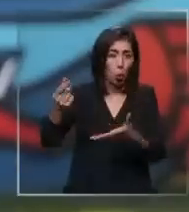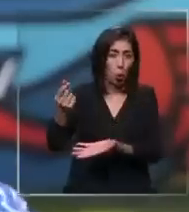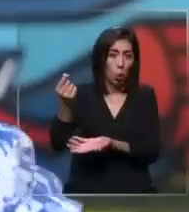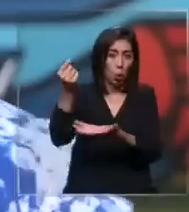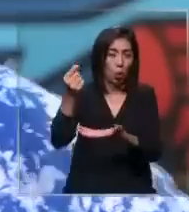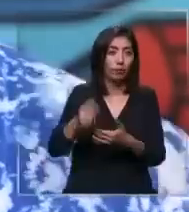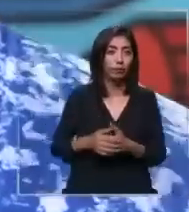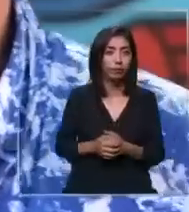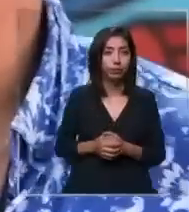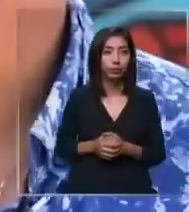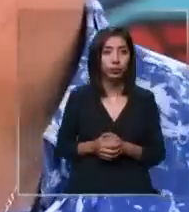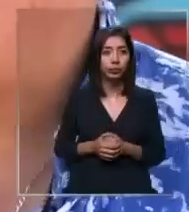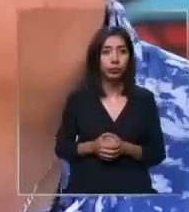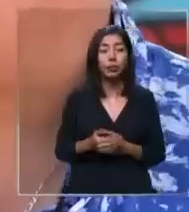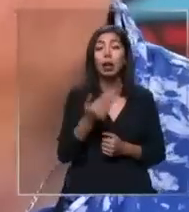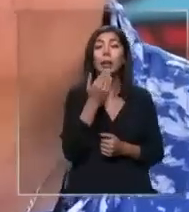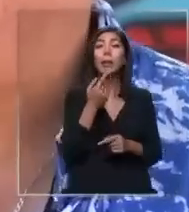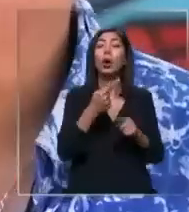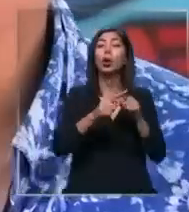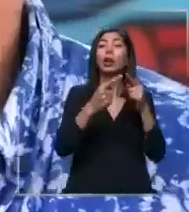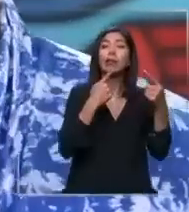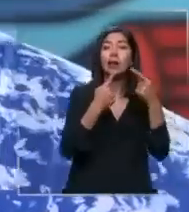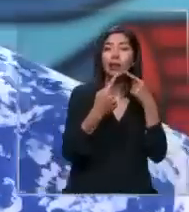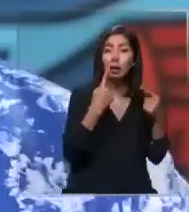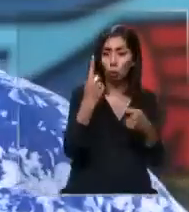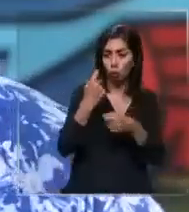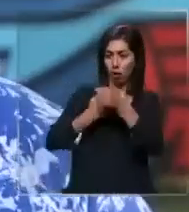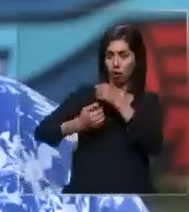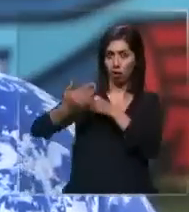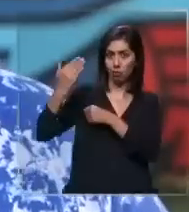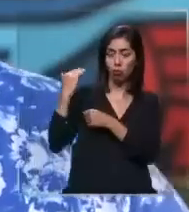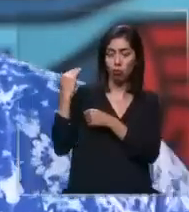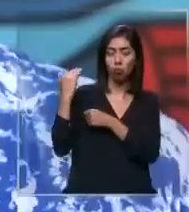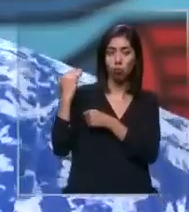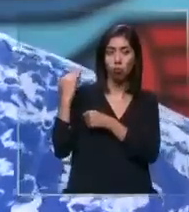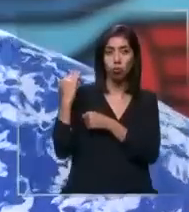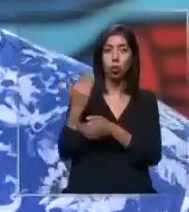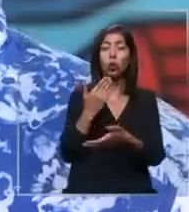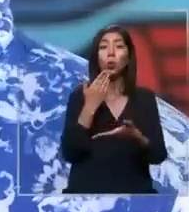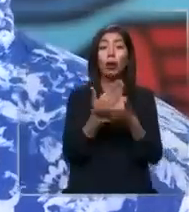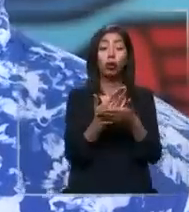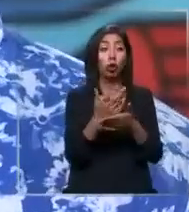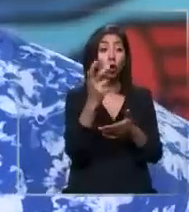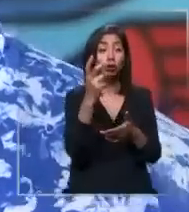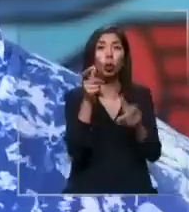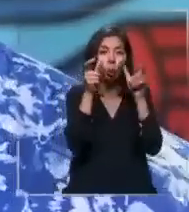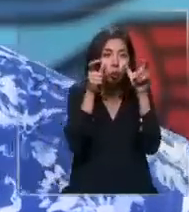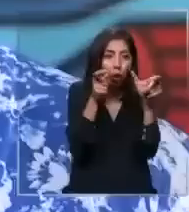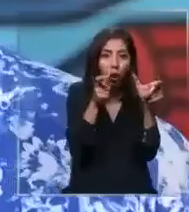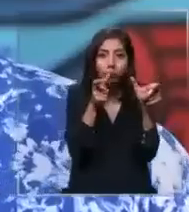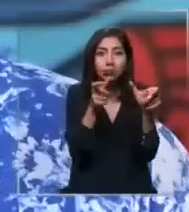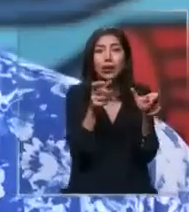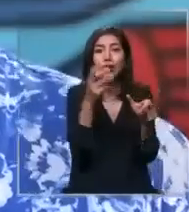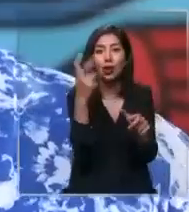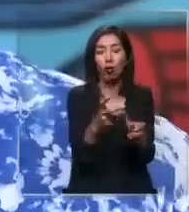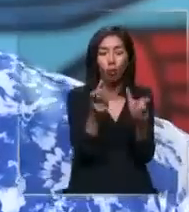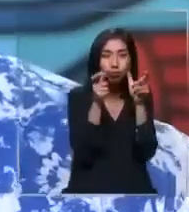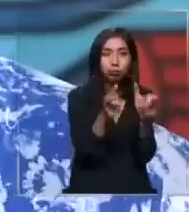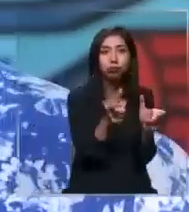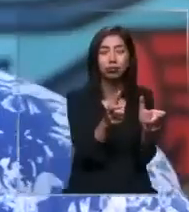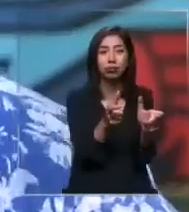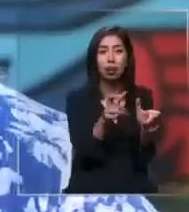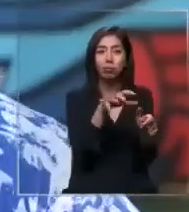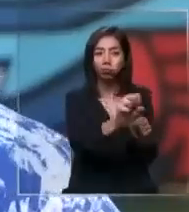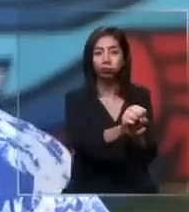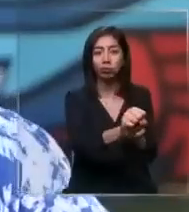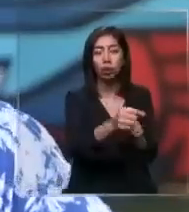referir a otra entrevista que tuvimos hace un año atrás, cuando se frustró el robo anterior. Creo que